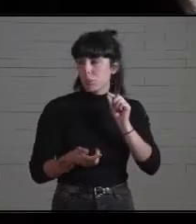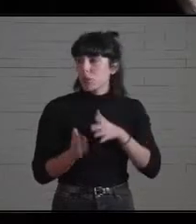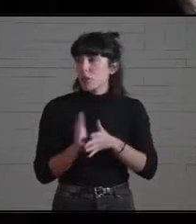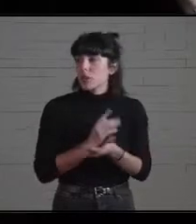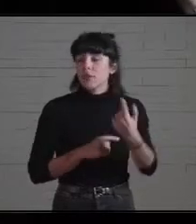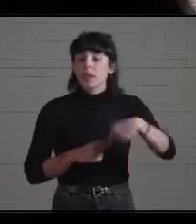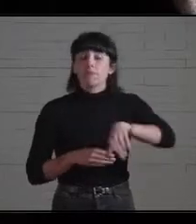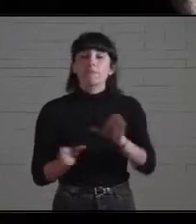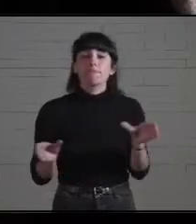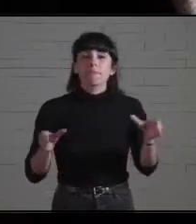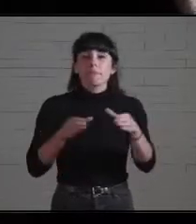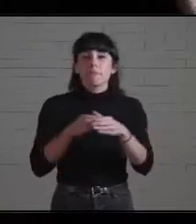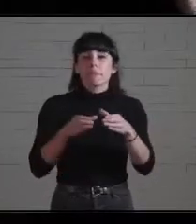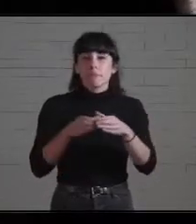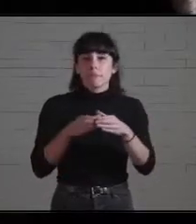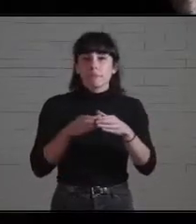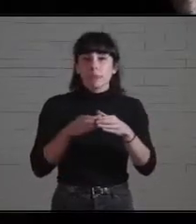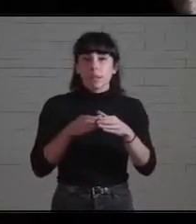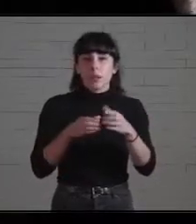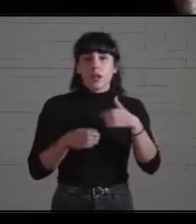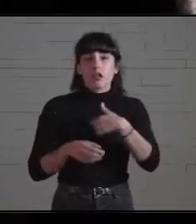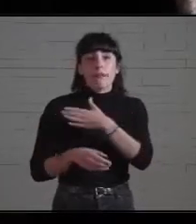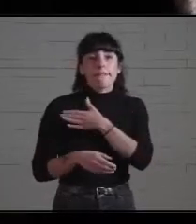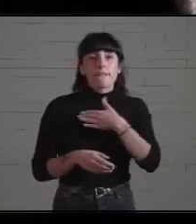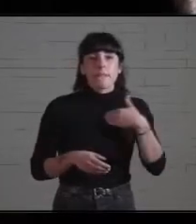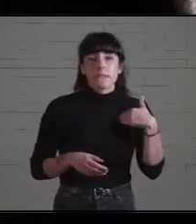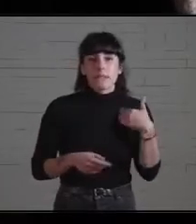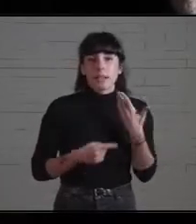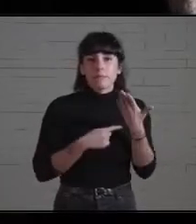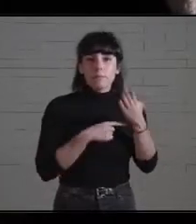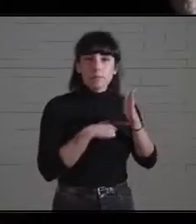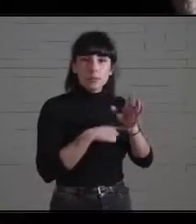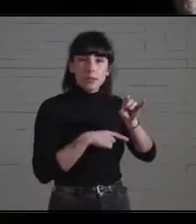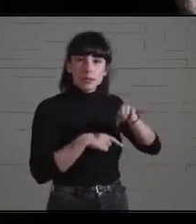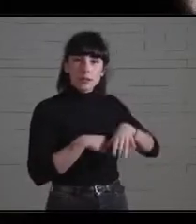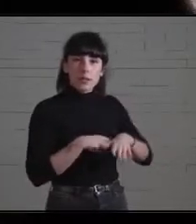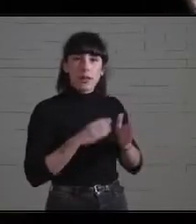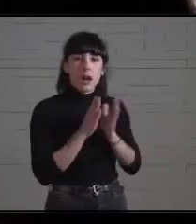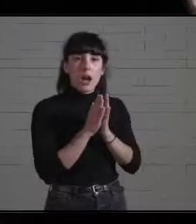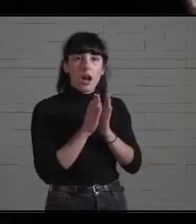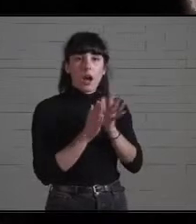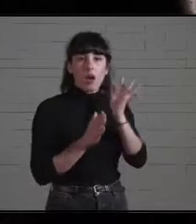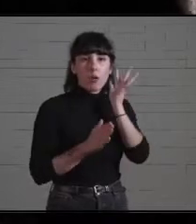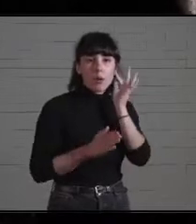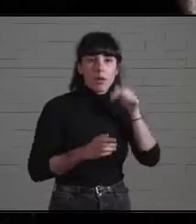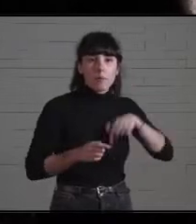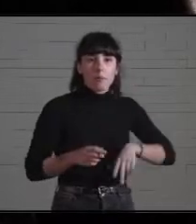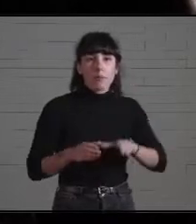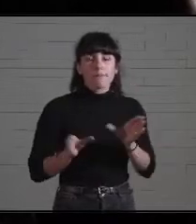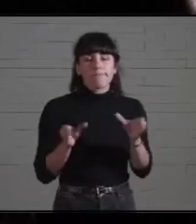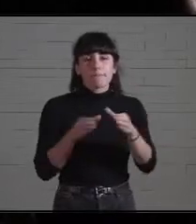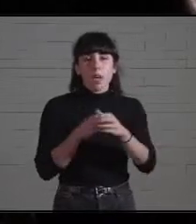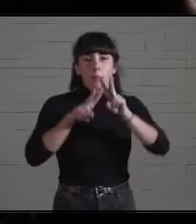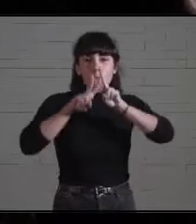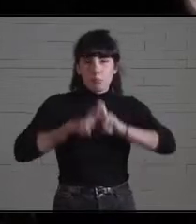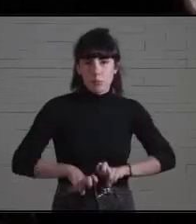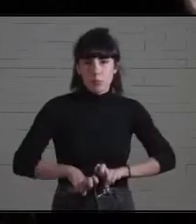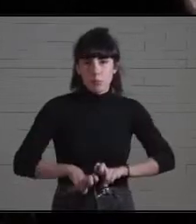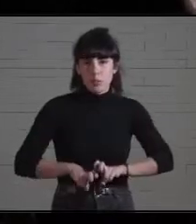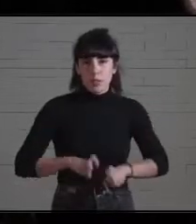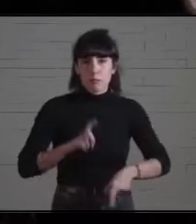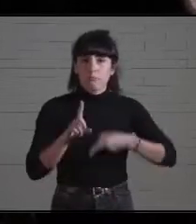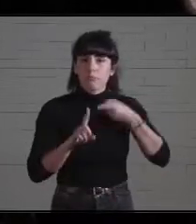Somos un equipo y quería presentar a mis compañeras del equipo de investigación